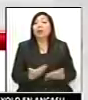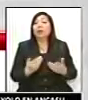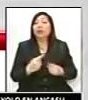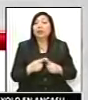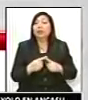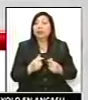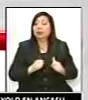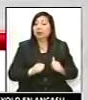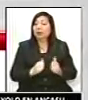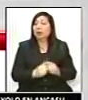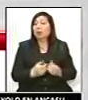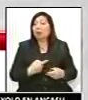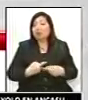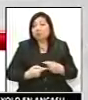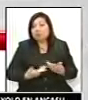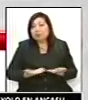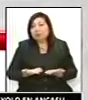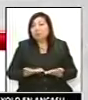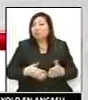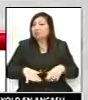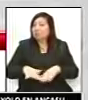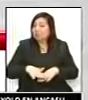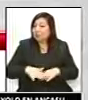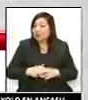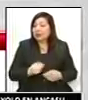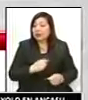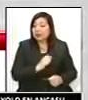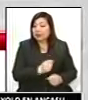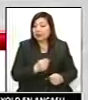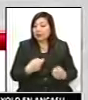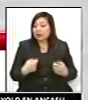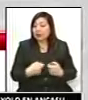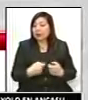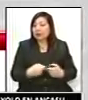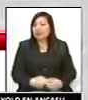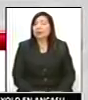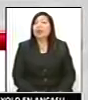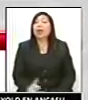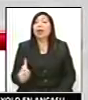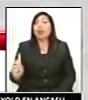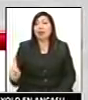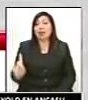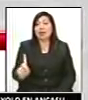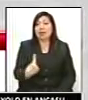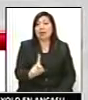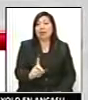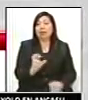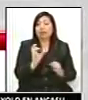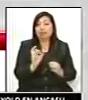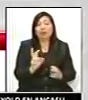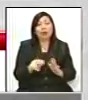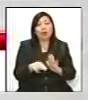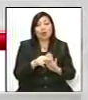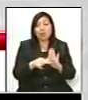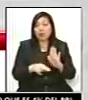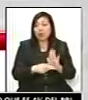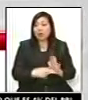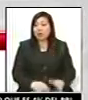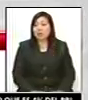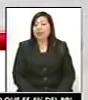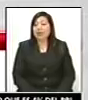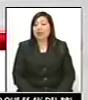varios actores, como los generadores, transmisores y distribuidores de energía, cada uno con un rol definido